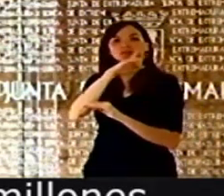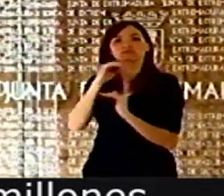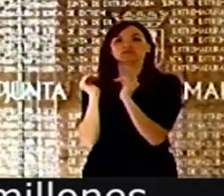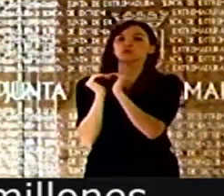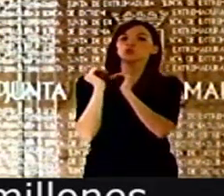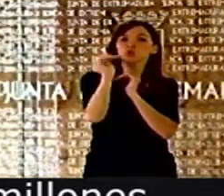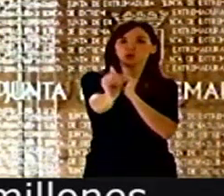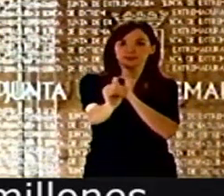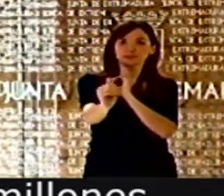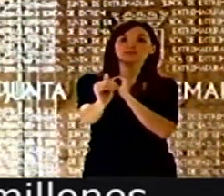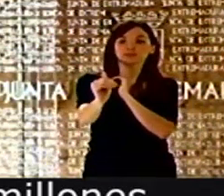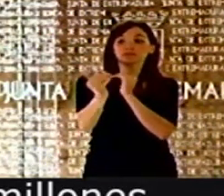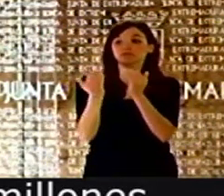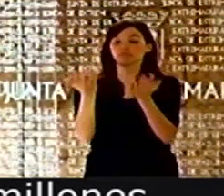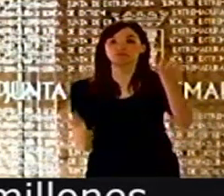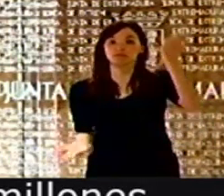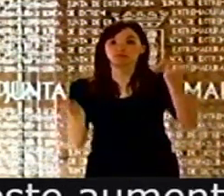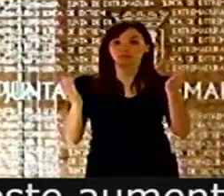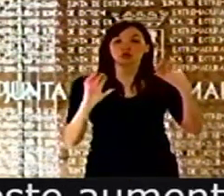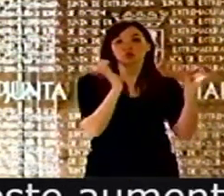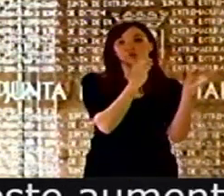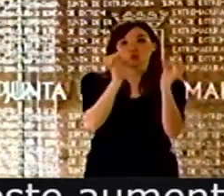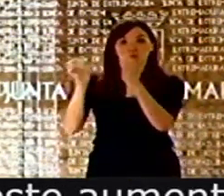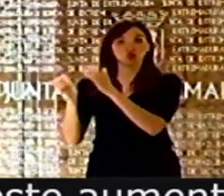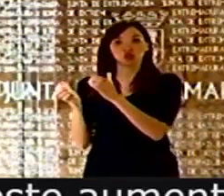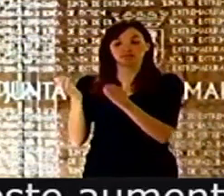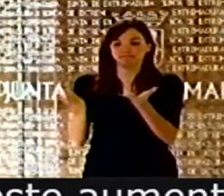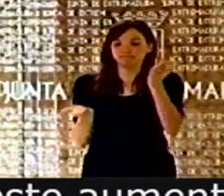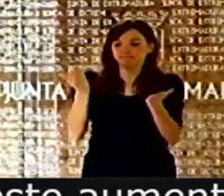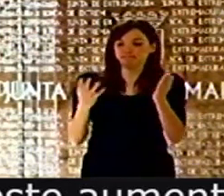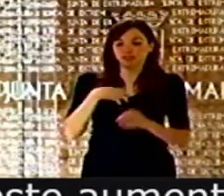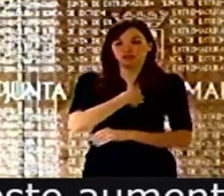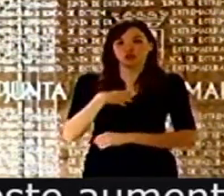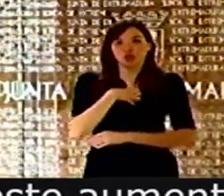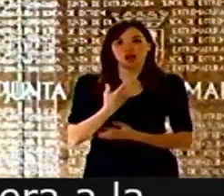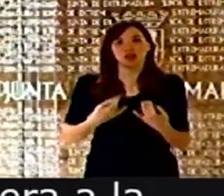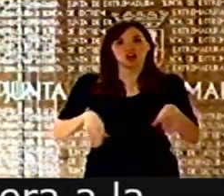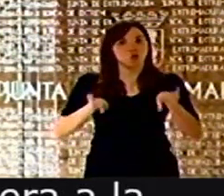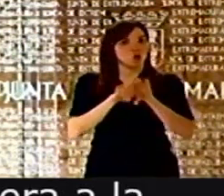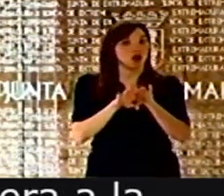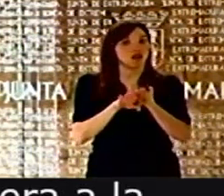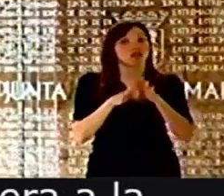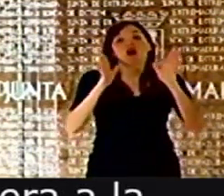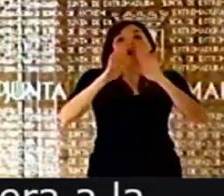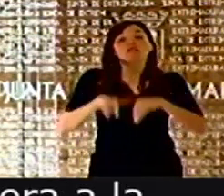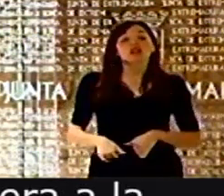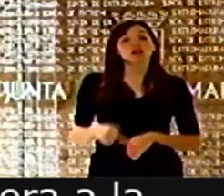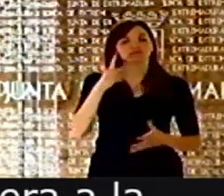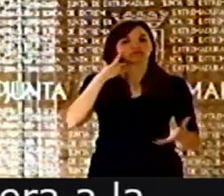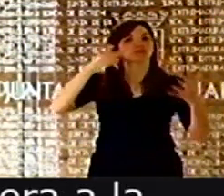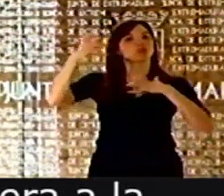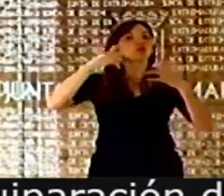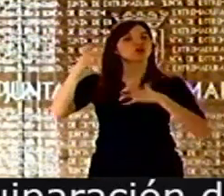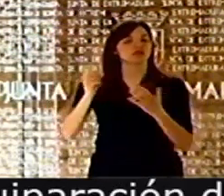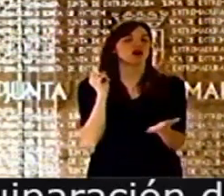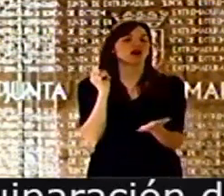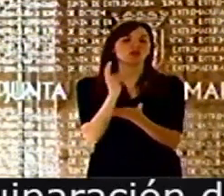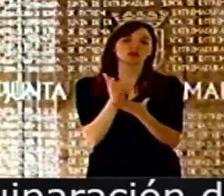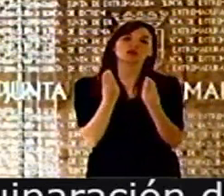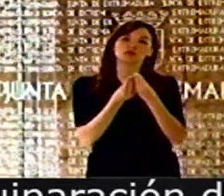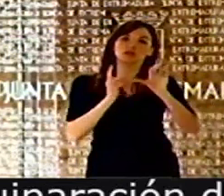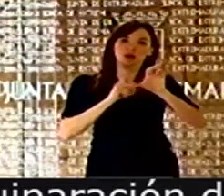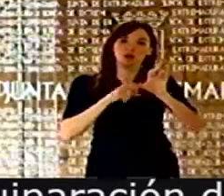y logrará la equiparación de los diversos colectivos entre sus empleados públicos, quedando, por tanto, y siendo notoria la apuesta de la Junta